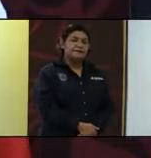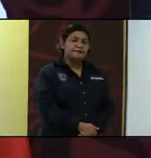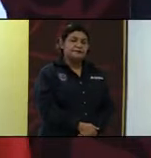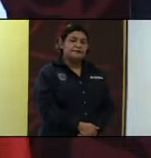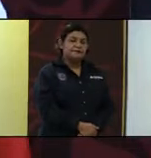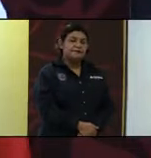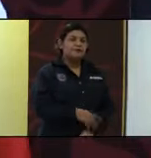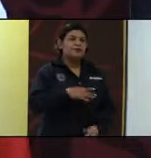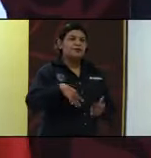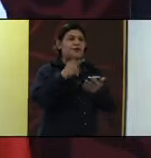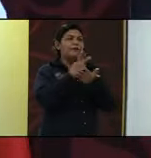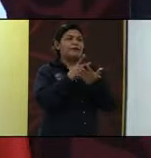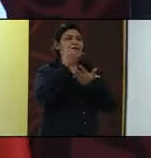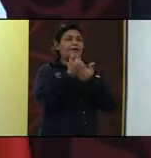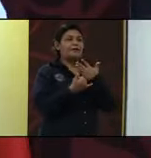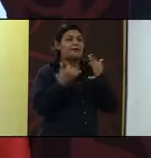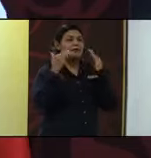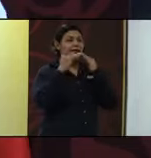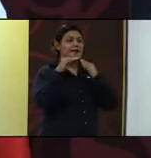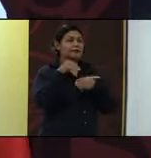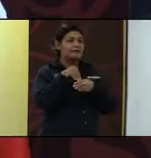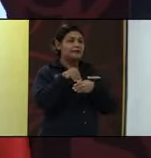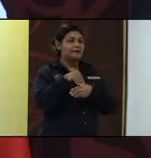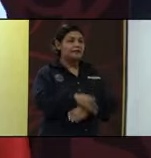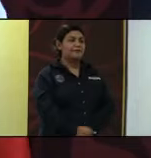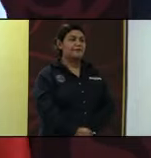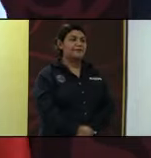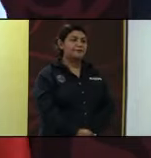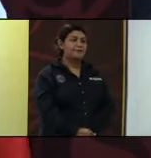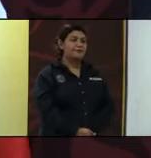todo el proyecto de la Casa Violeta.